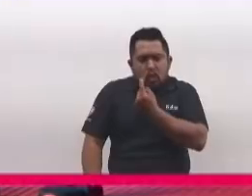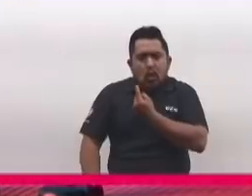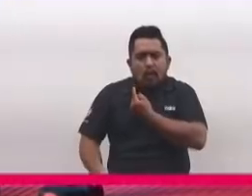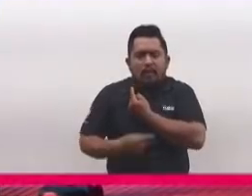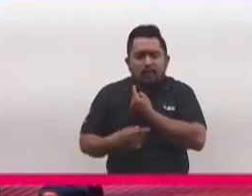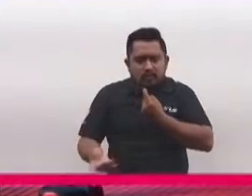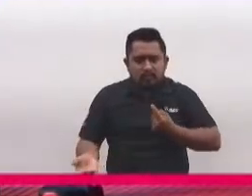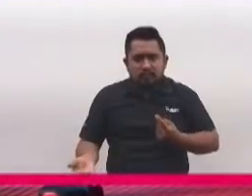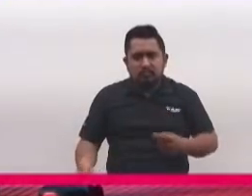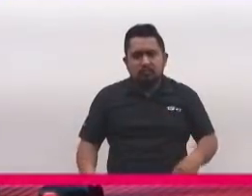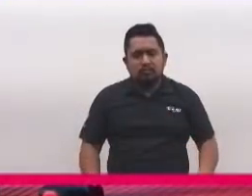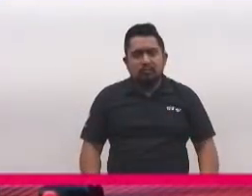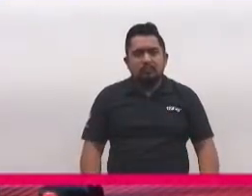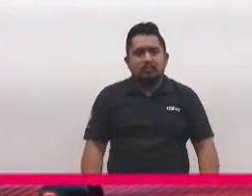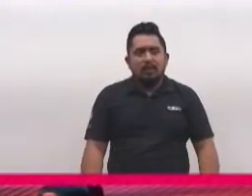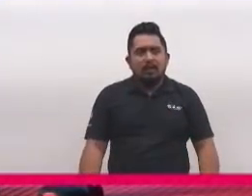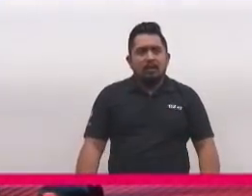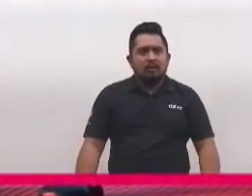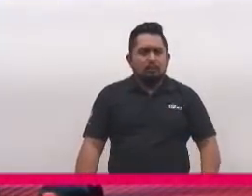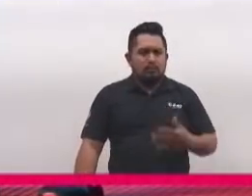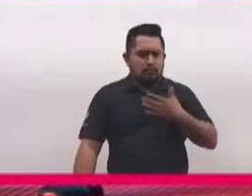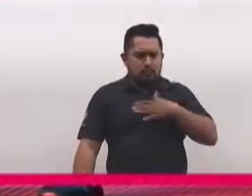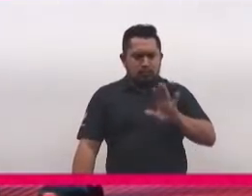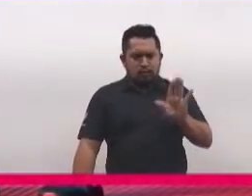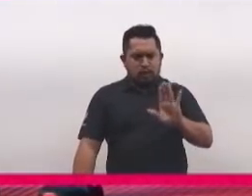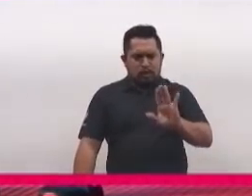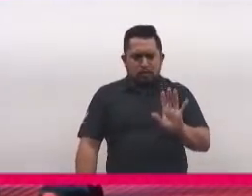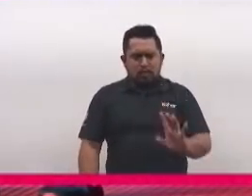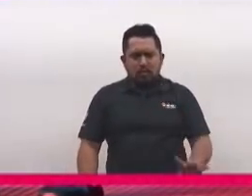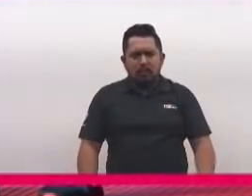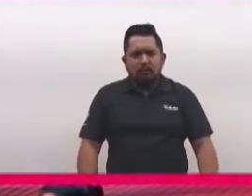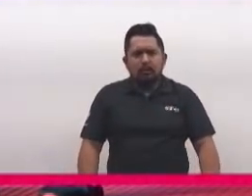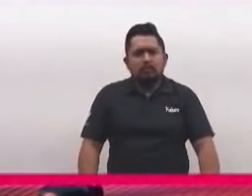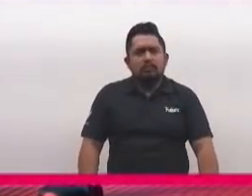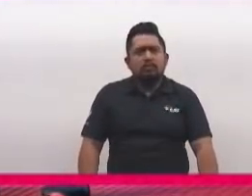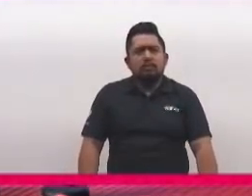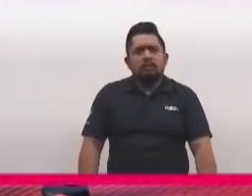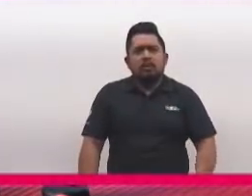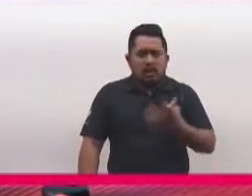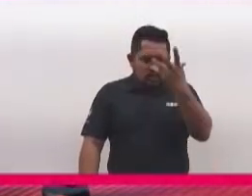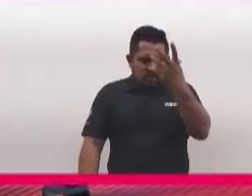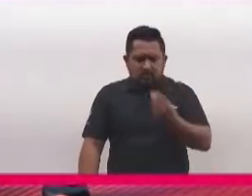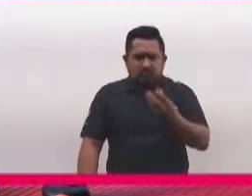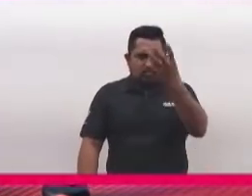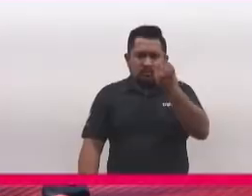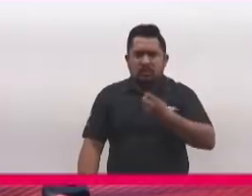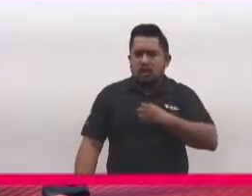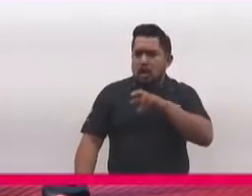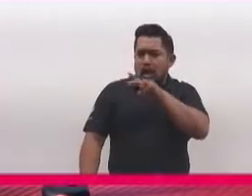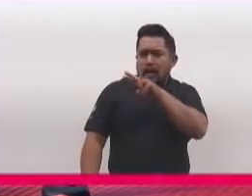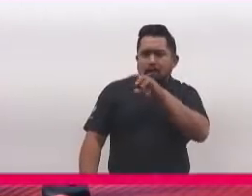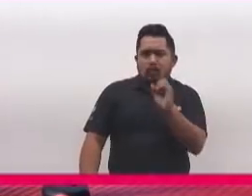otro lado usted es un no todos los días nos encontramos con nuevos amigos que jamás había tenido